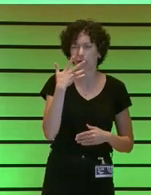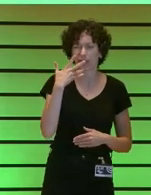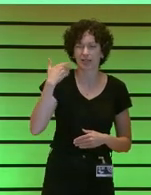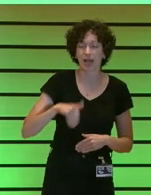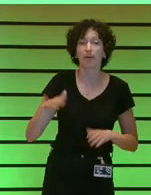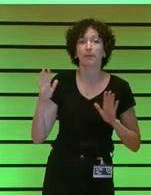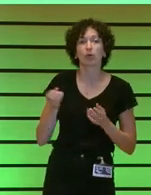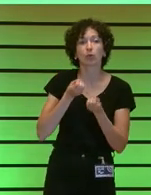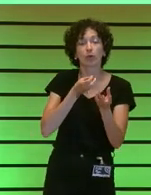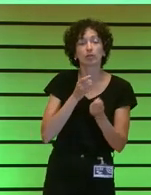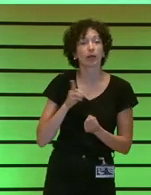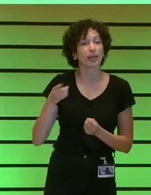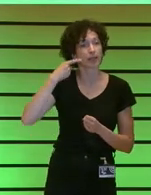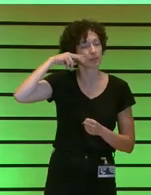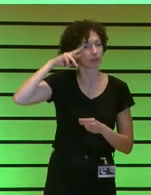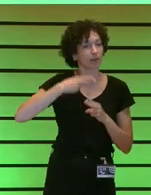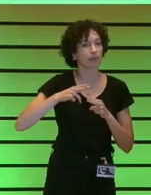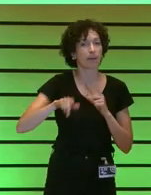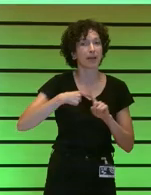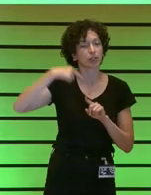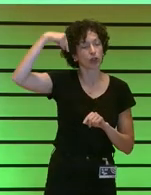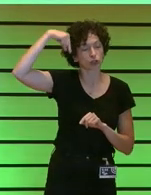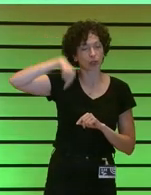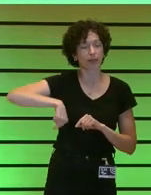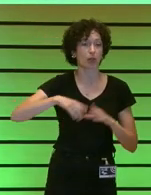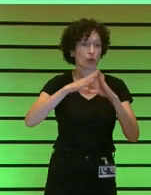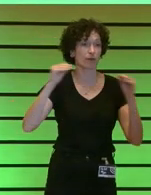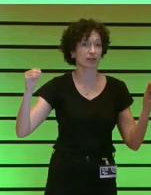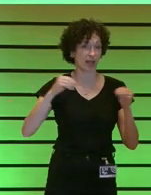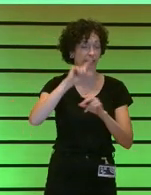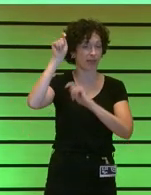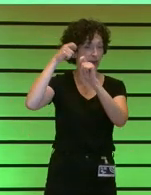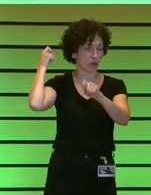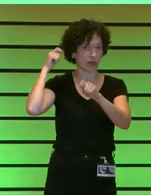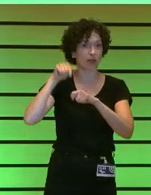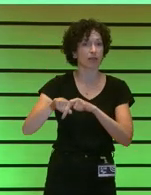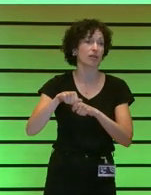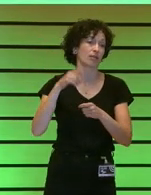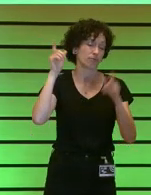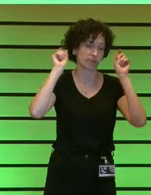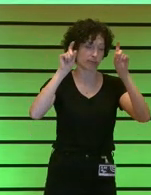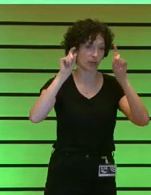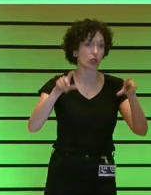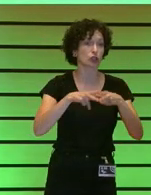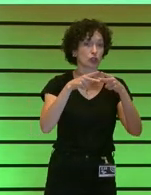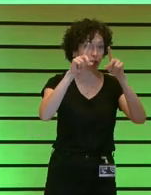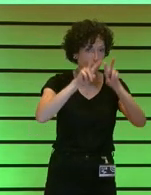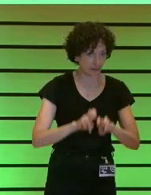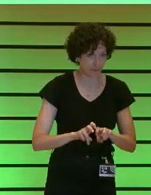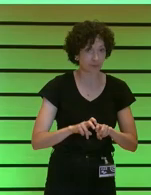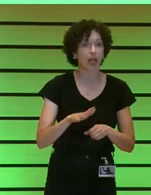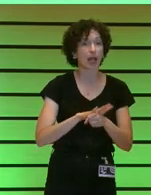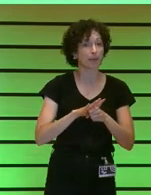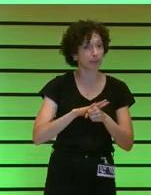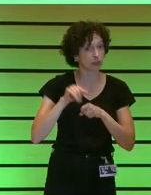Les comento que Cristina es politóloga y doctora por la universidad de Zaragoza donde imparte clases de sociología sus áreas de interés son